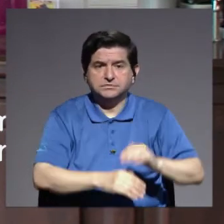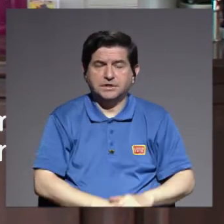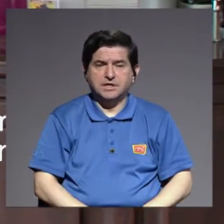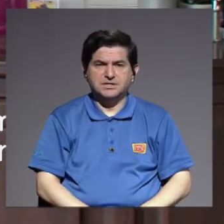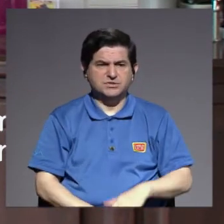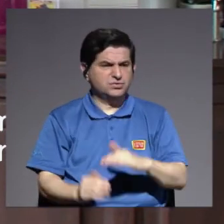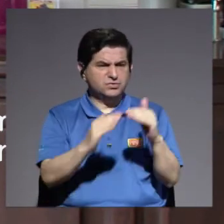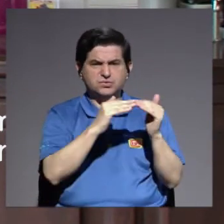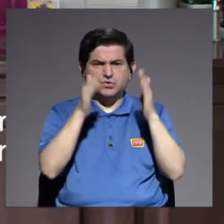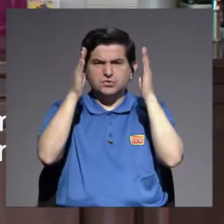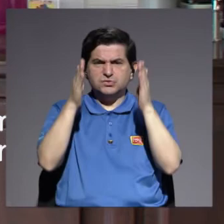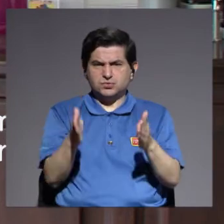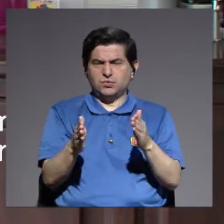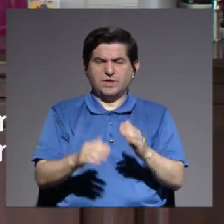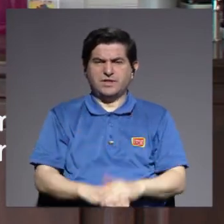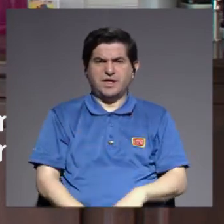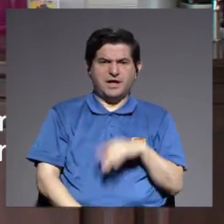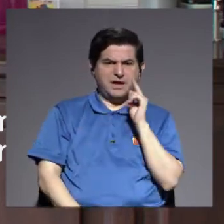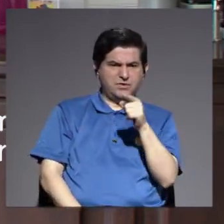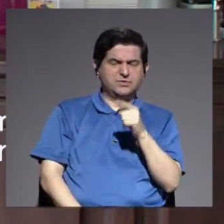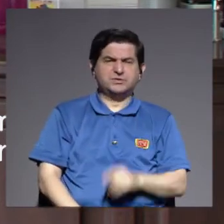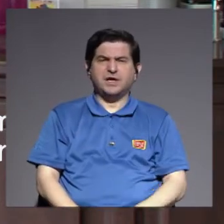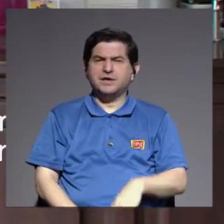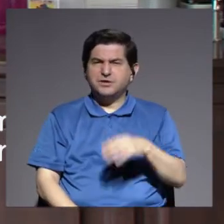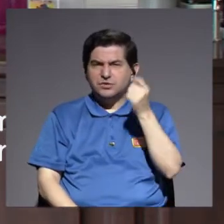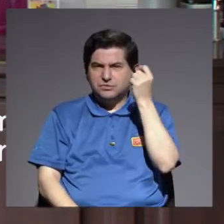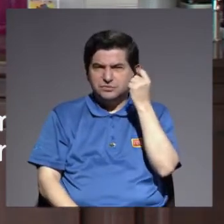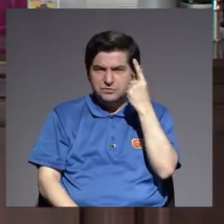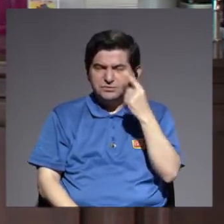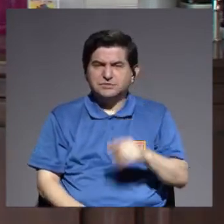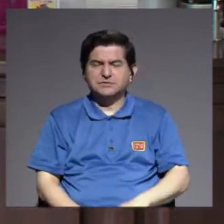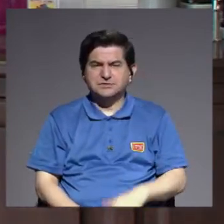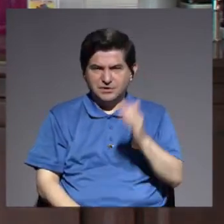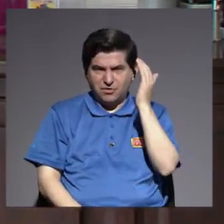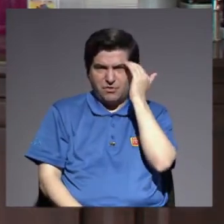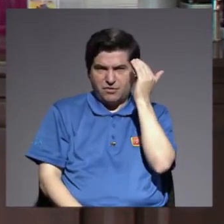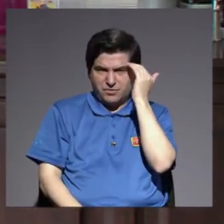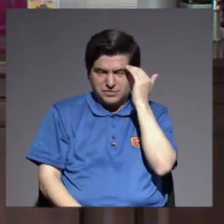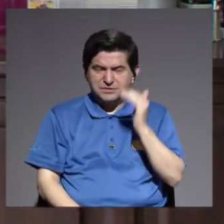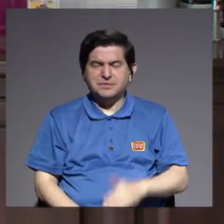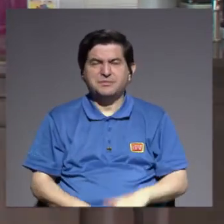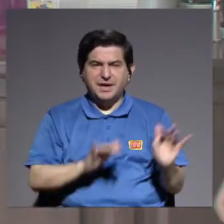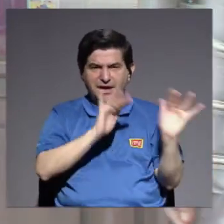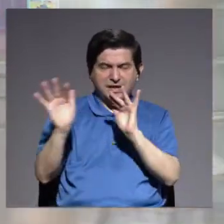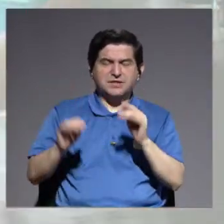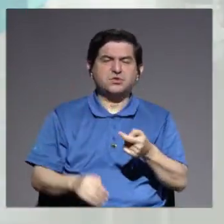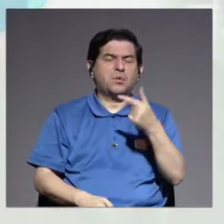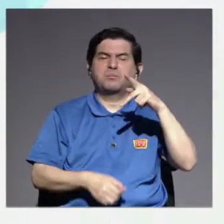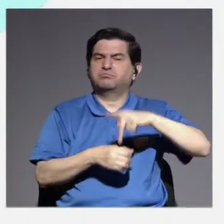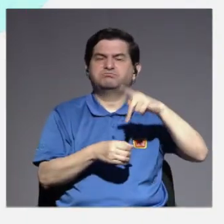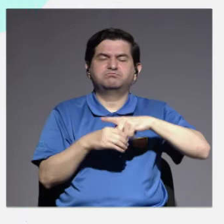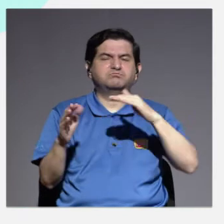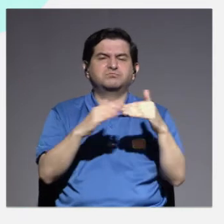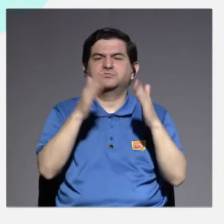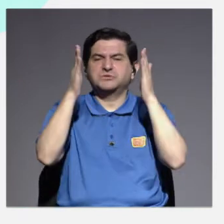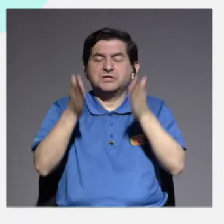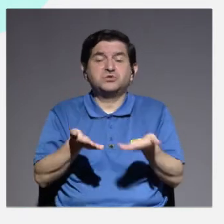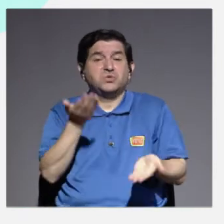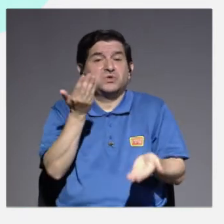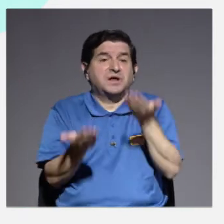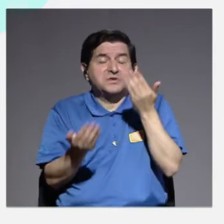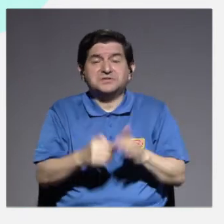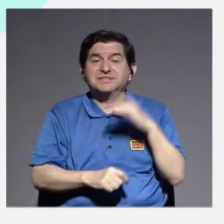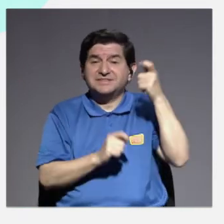está la ciudadanía a nivel de alfabetización digital, por ejemplo, y el poco involucramiento ciudadano, que puede llevar a